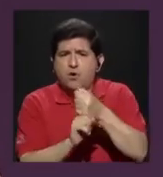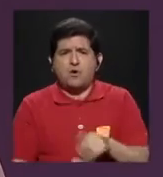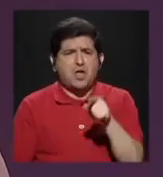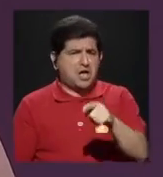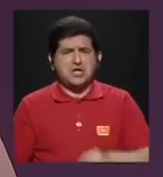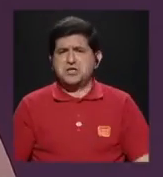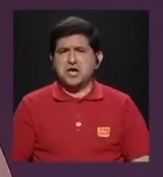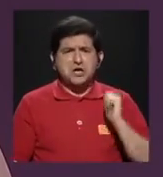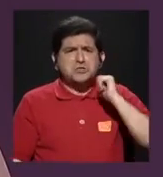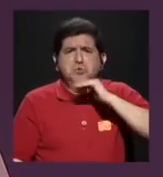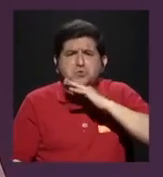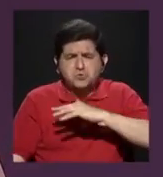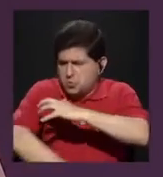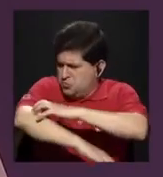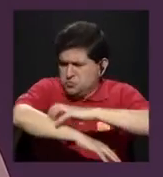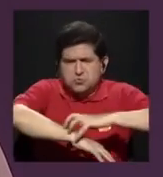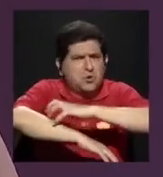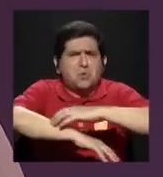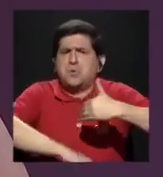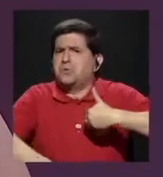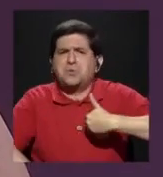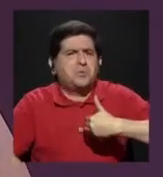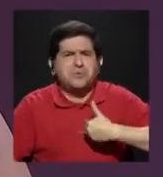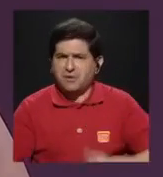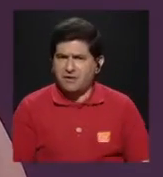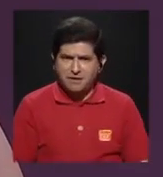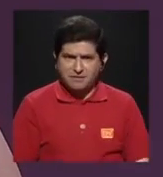sucia, ni rayada, ni con